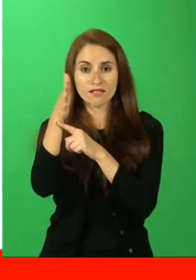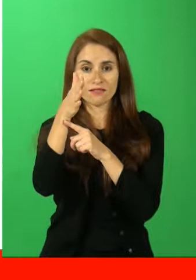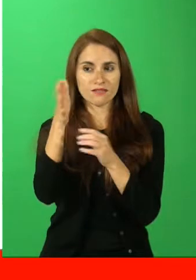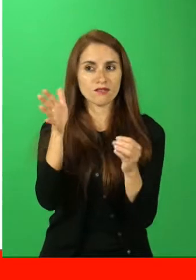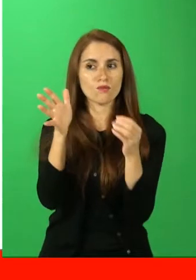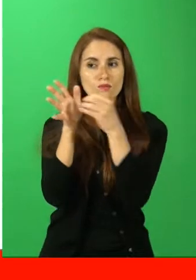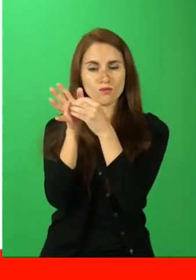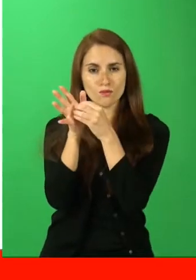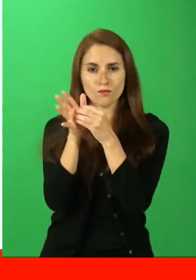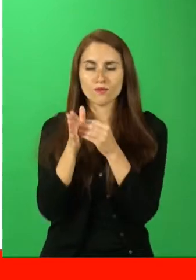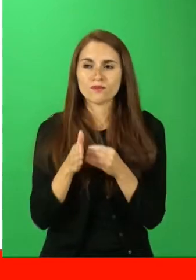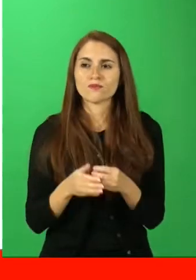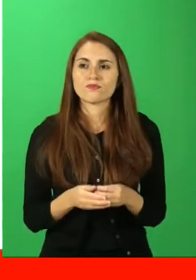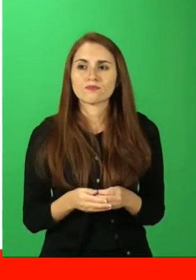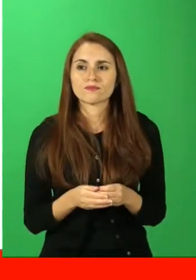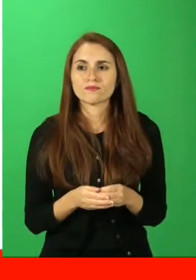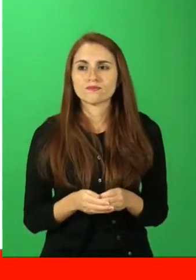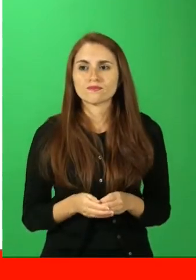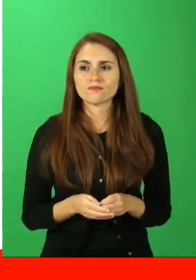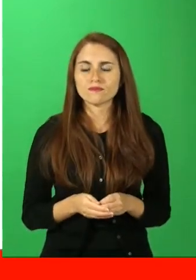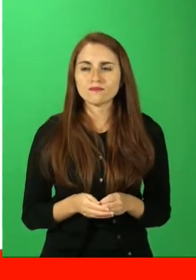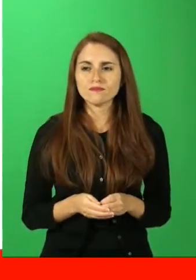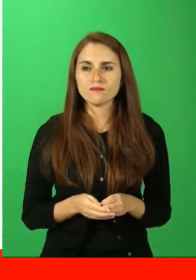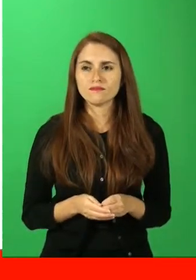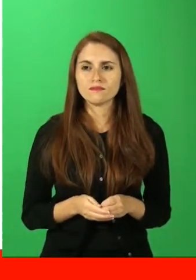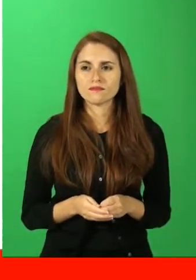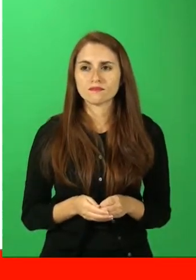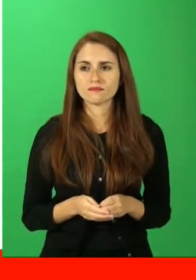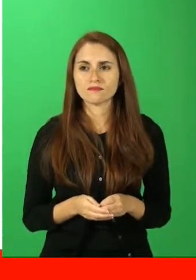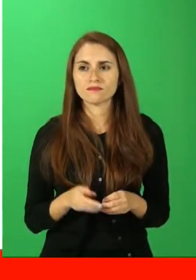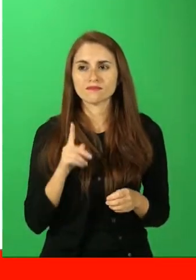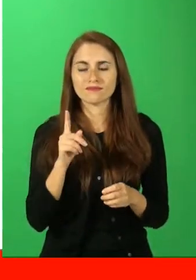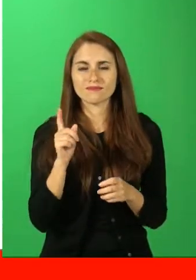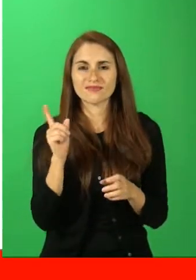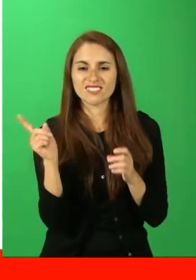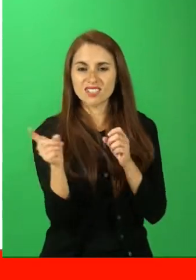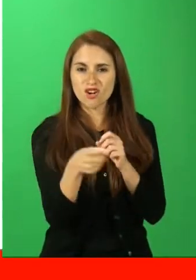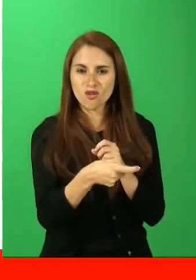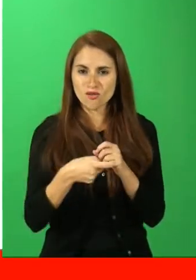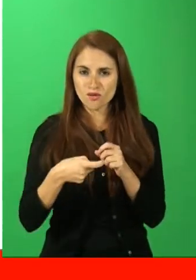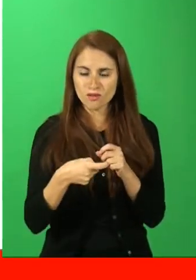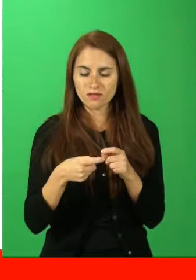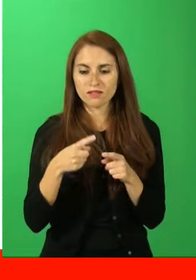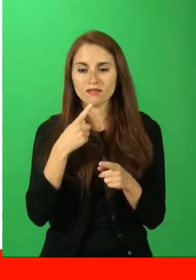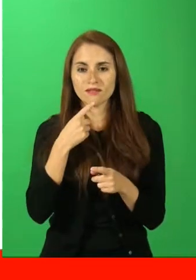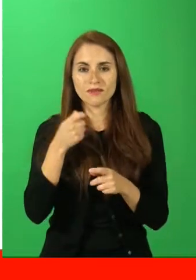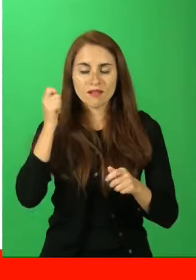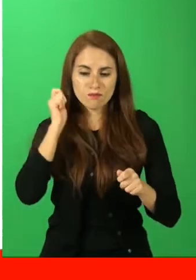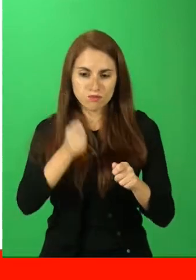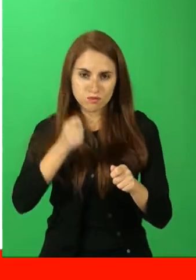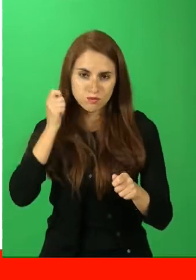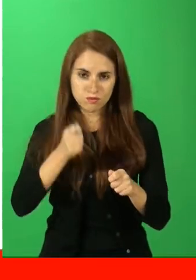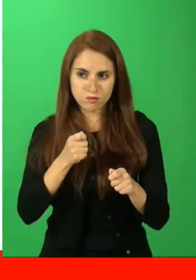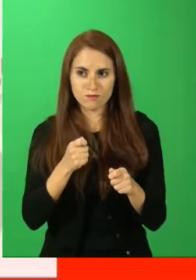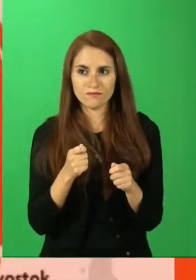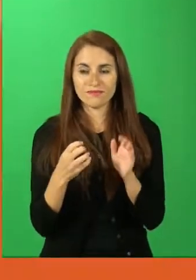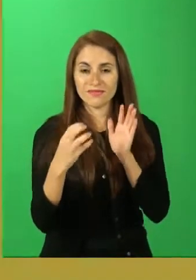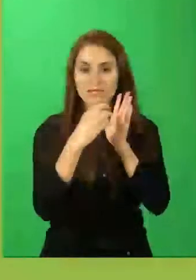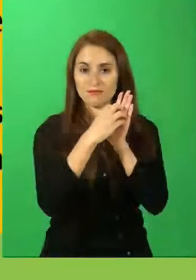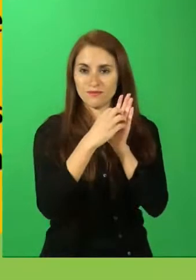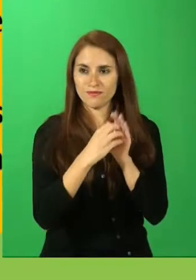Comunista. Tenemos la guadaña o la hoz del agricultor y el martillo del obrero de la construcción.